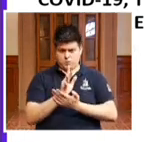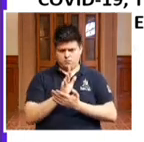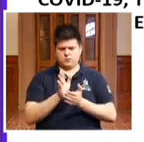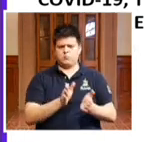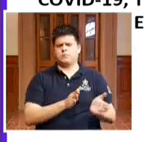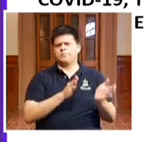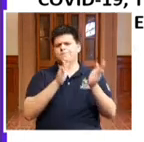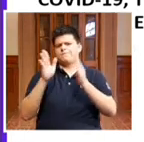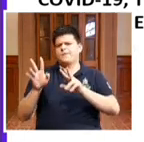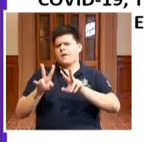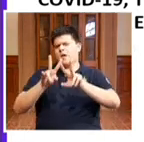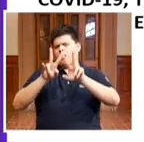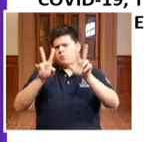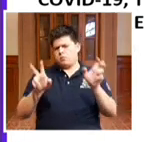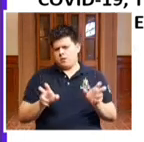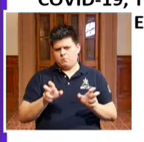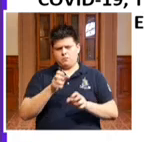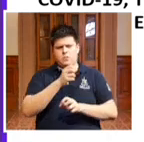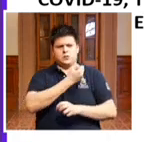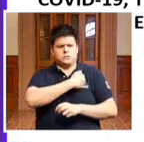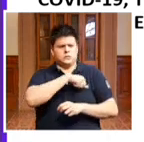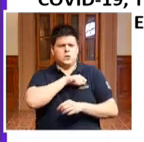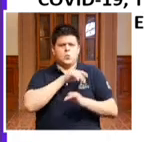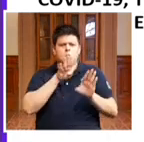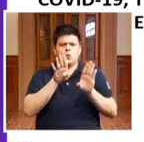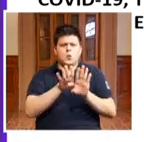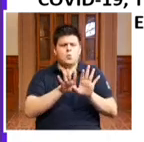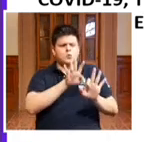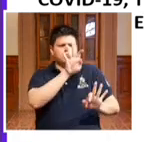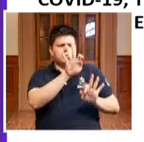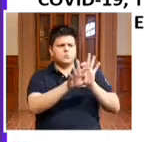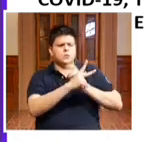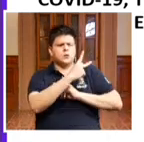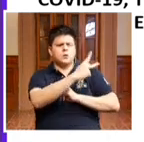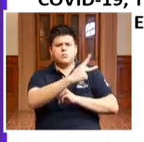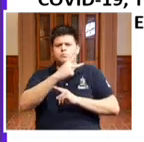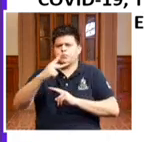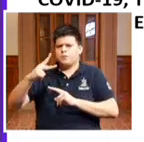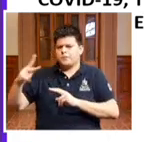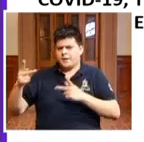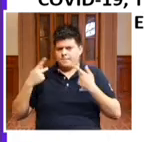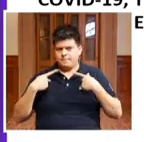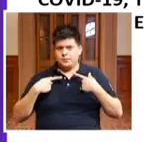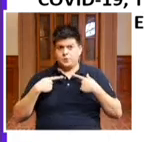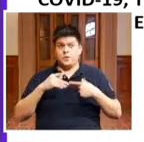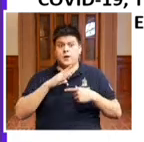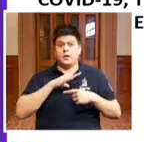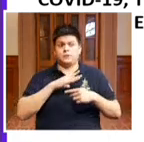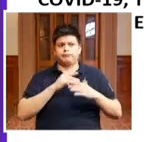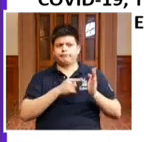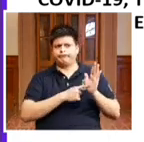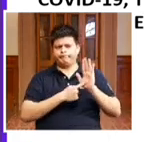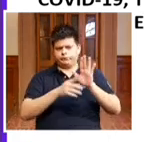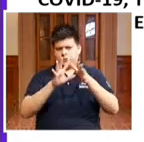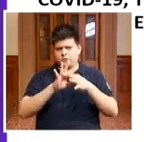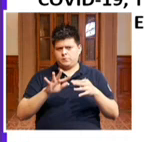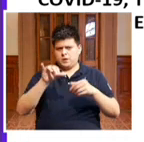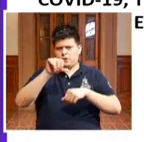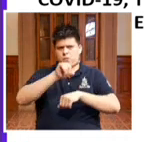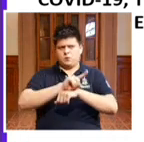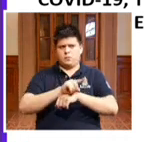Respecto al estatus, de acuerdo al tipo de tratamiento, tenemos lo siguiente. Al día de hoy,